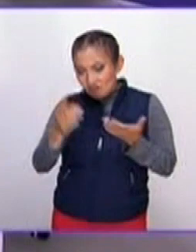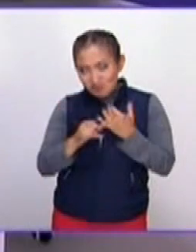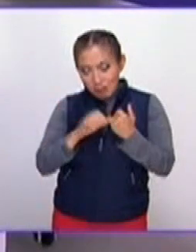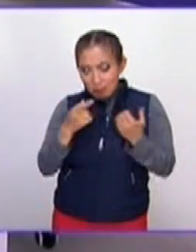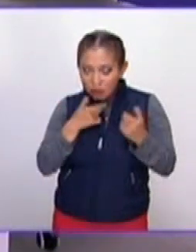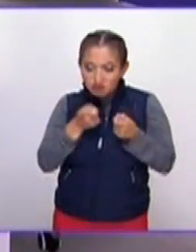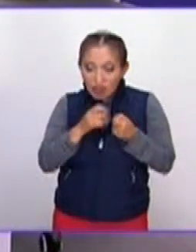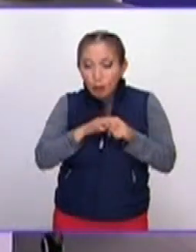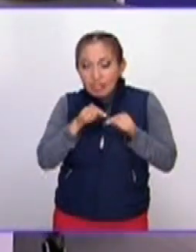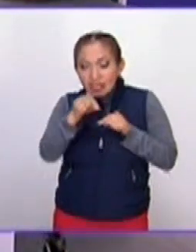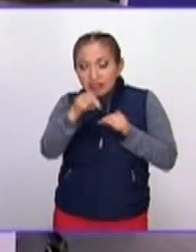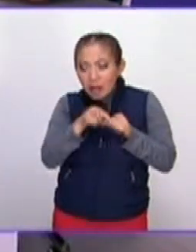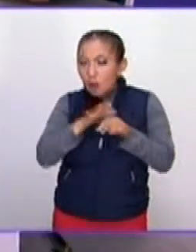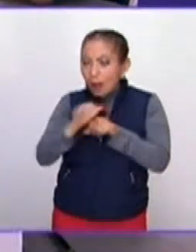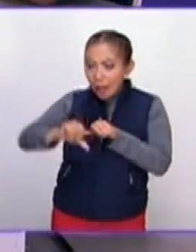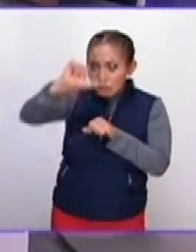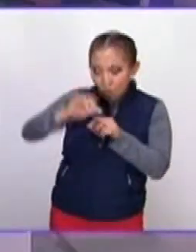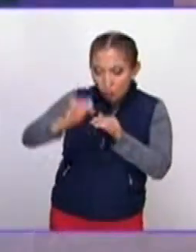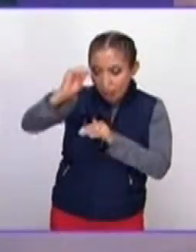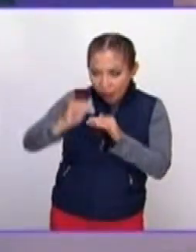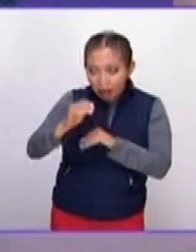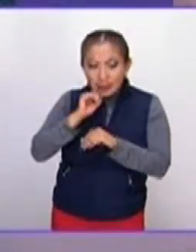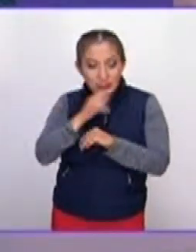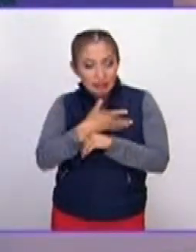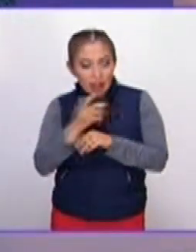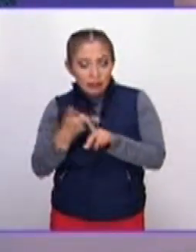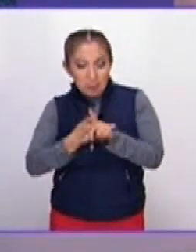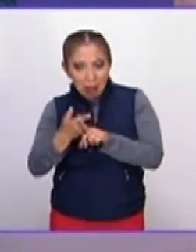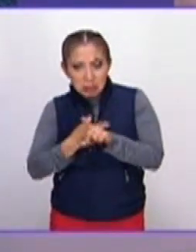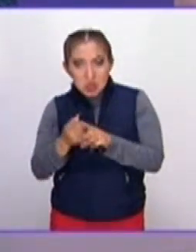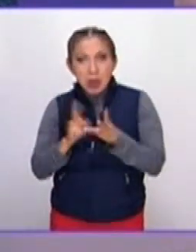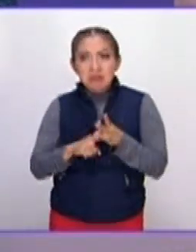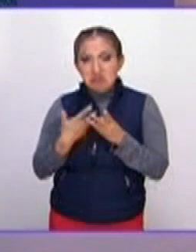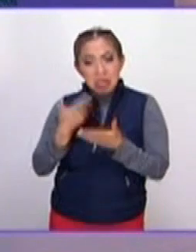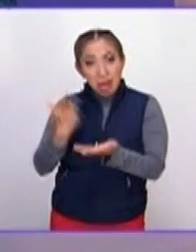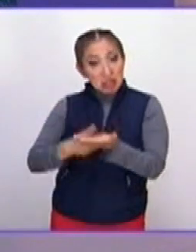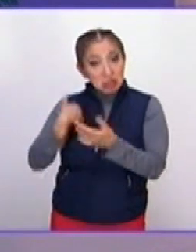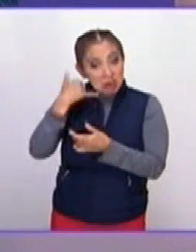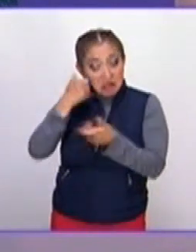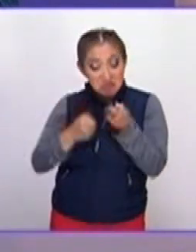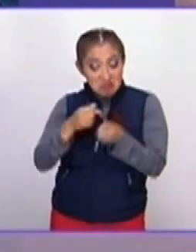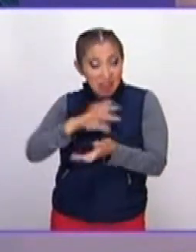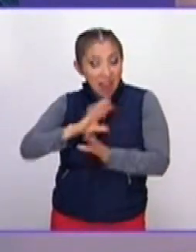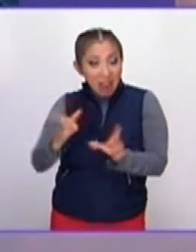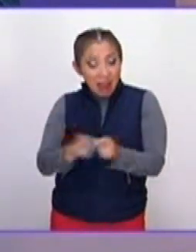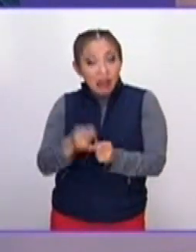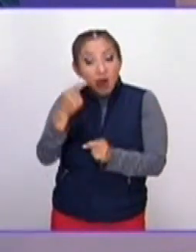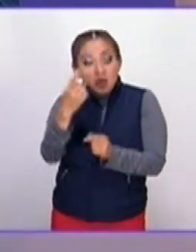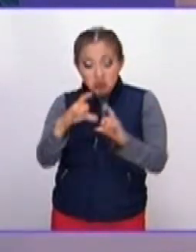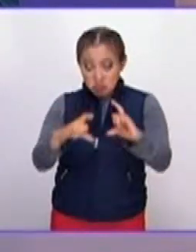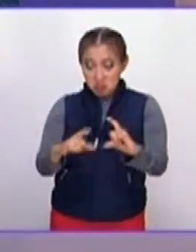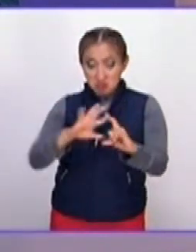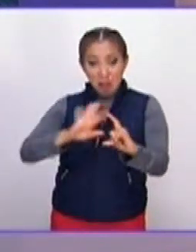puedo saber cuál es la distancia, cuál es la altura, también tengo la temperatura, entonces es muy interesante lo que con un